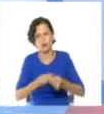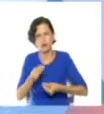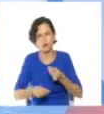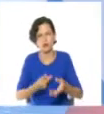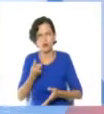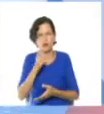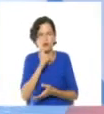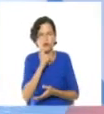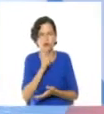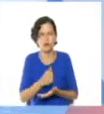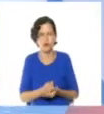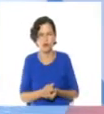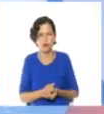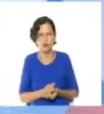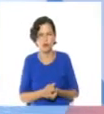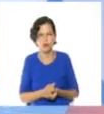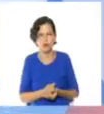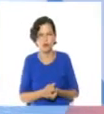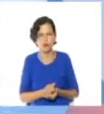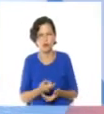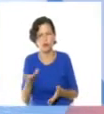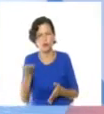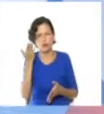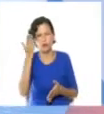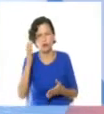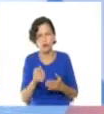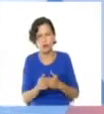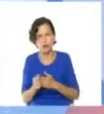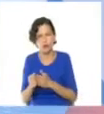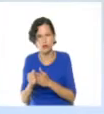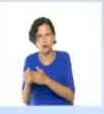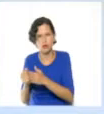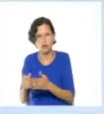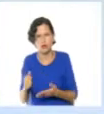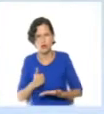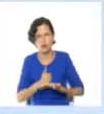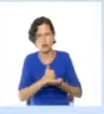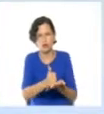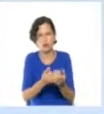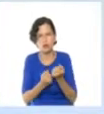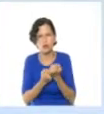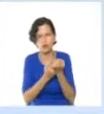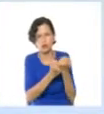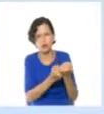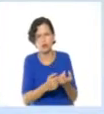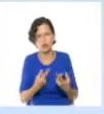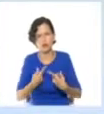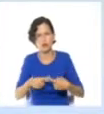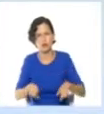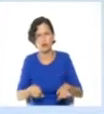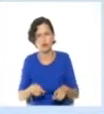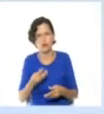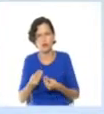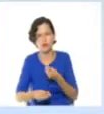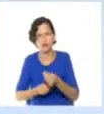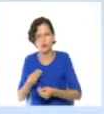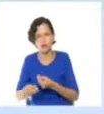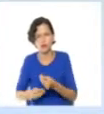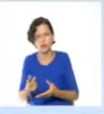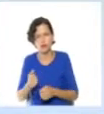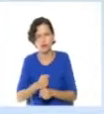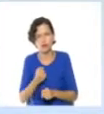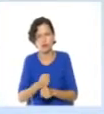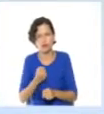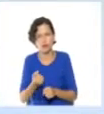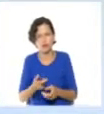alguna dificultad. Es importante guiarlos, ayudarlos, apoyarlos, pero no es recomendable hacer el trabajo por ellos.